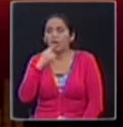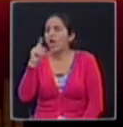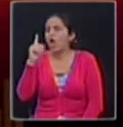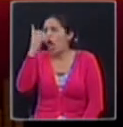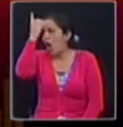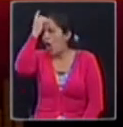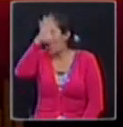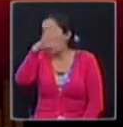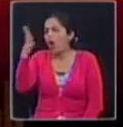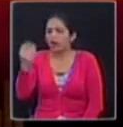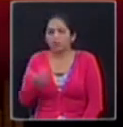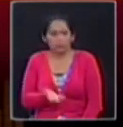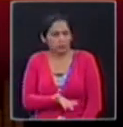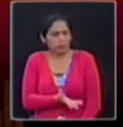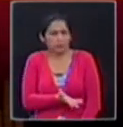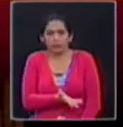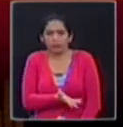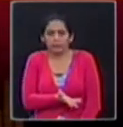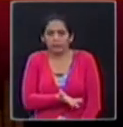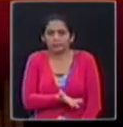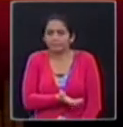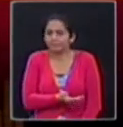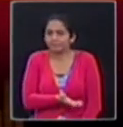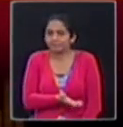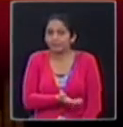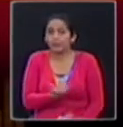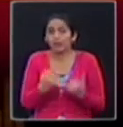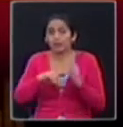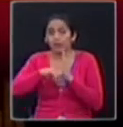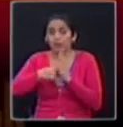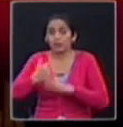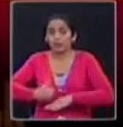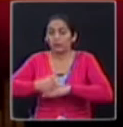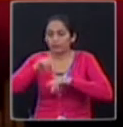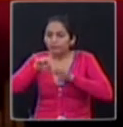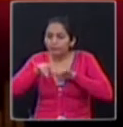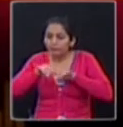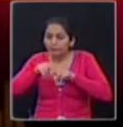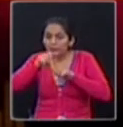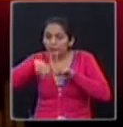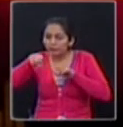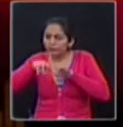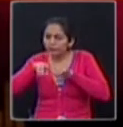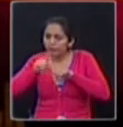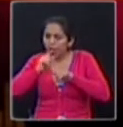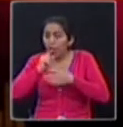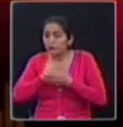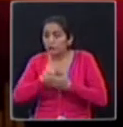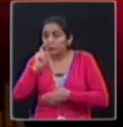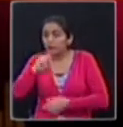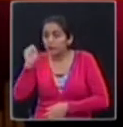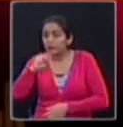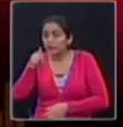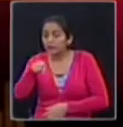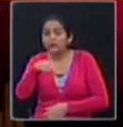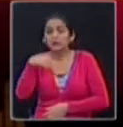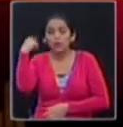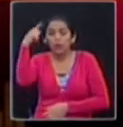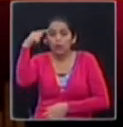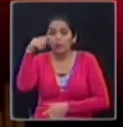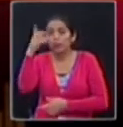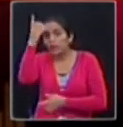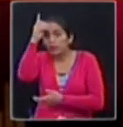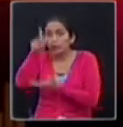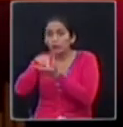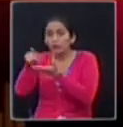dice que ya constan nuevamente en los estados contables o en los estados financieros. Entonces deben reconocer todo tipo